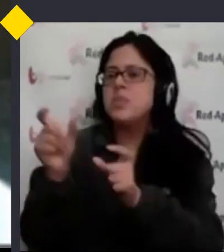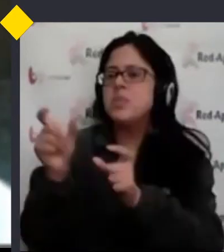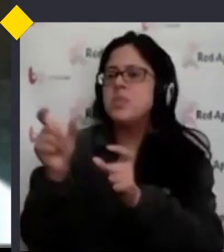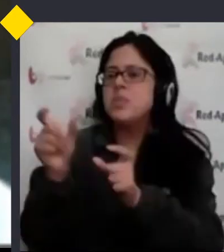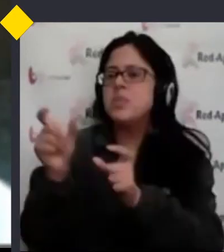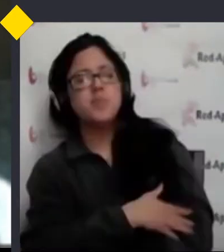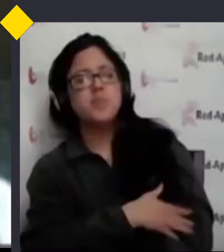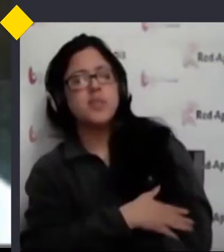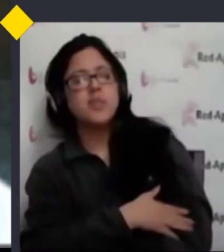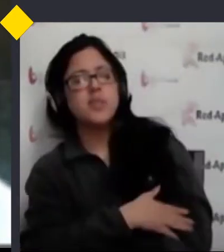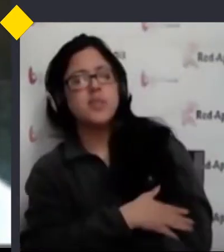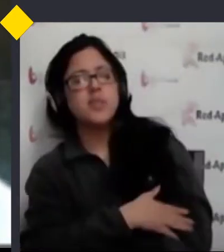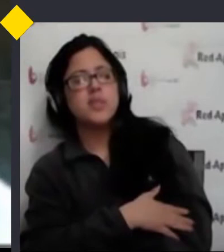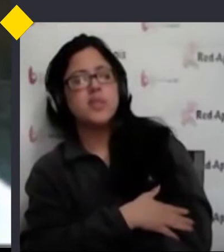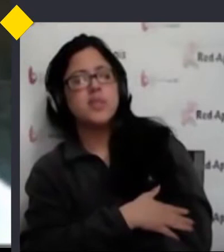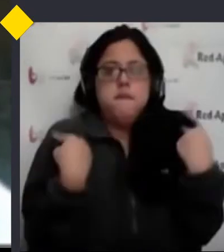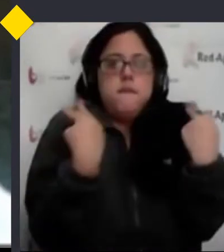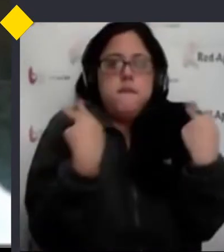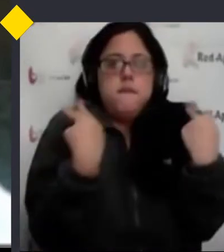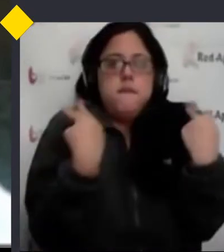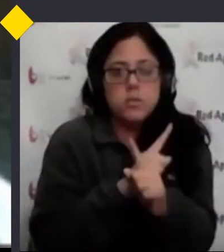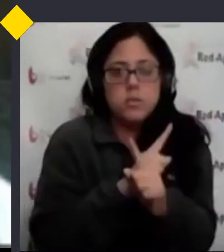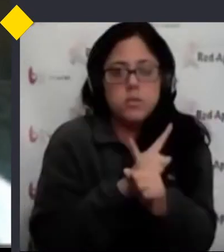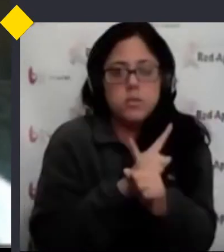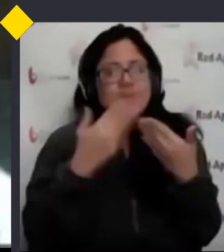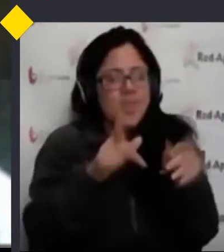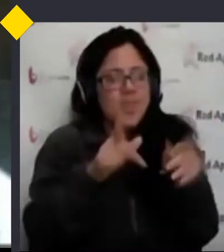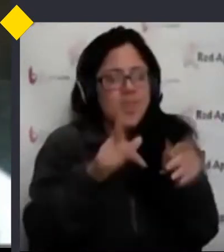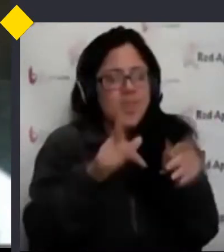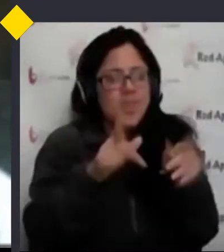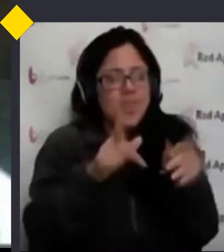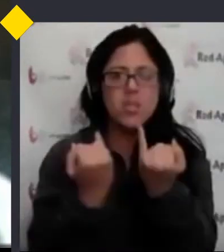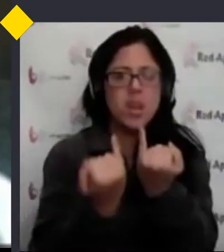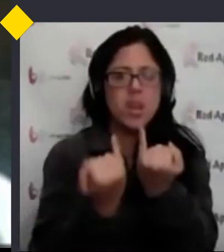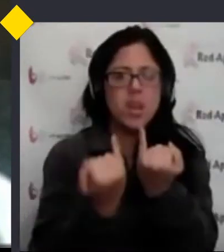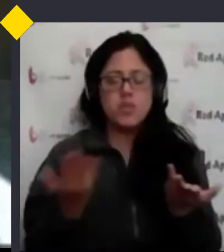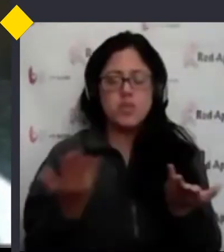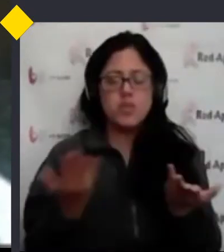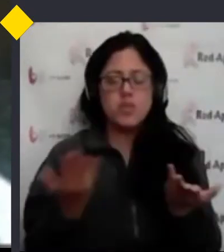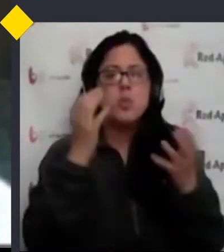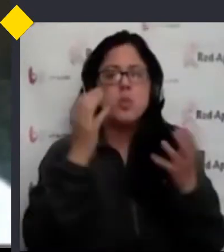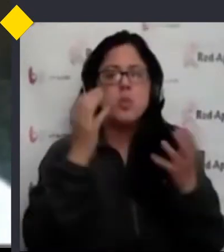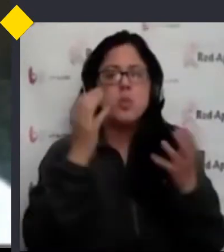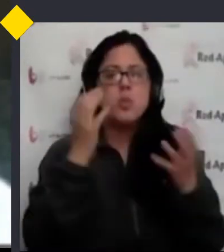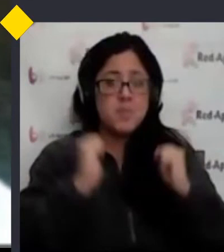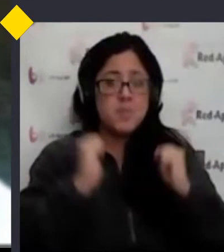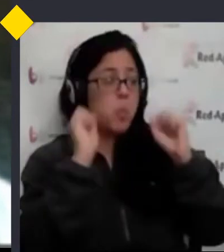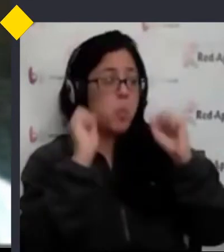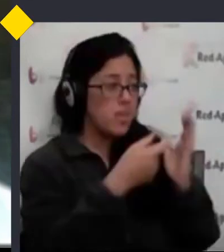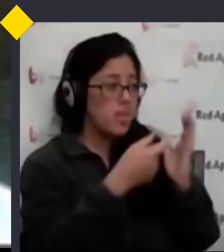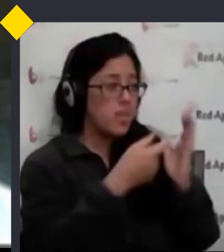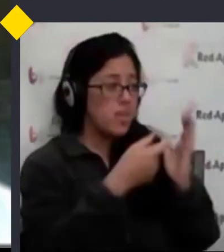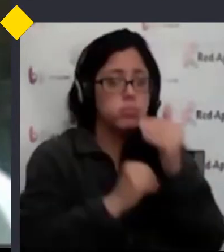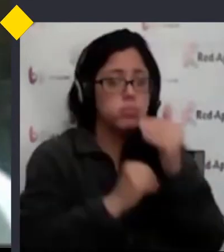como tú mismo lo dijiste, ¿cierto? Entonces, ahí hay un tema sobre la información y cómo también las empresas pueden medir avance. Porque generalmente